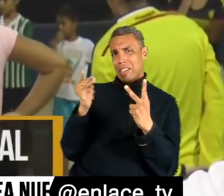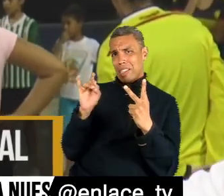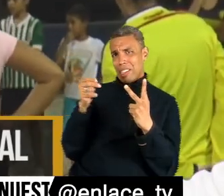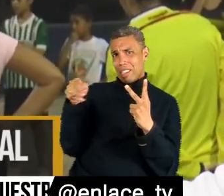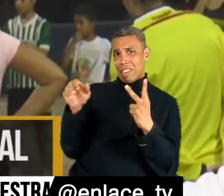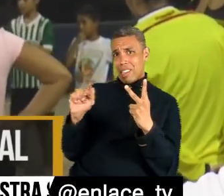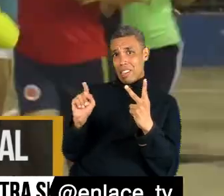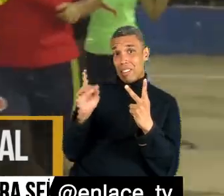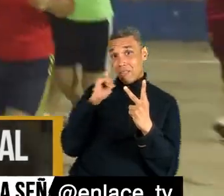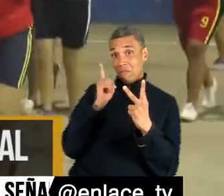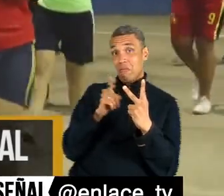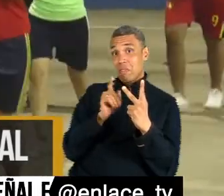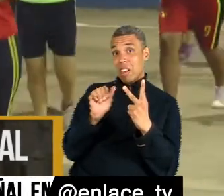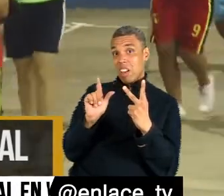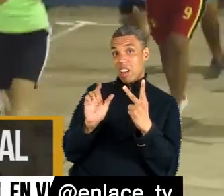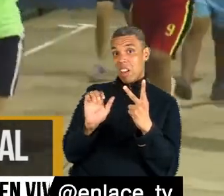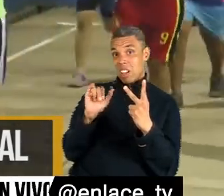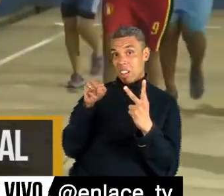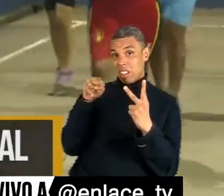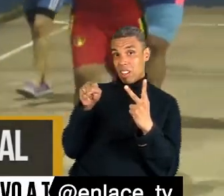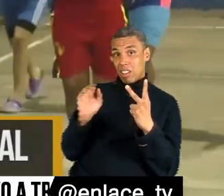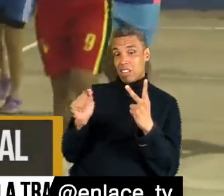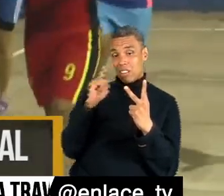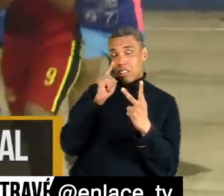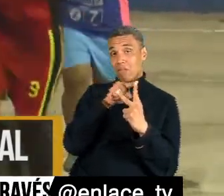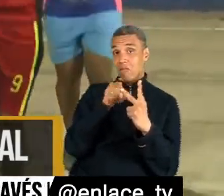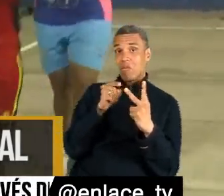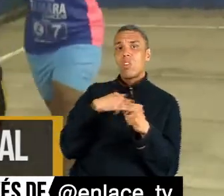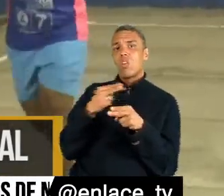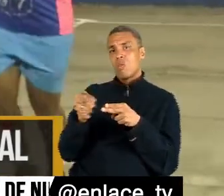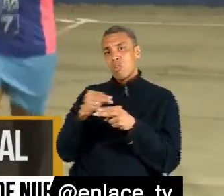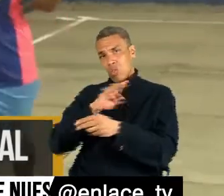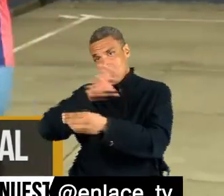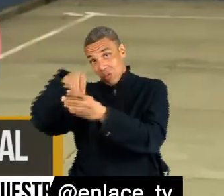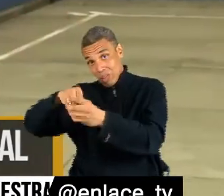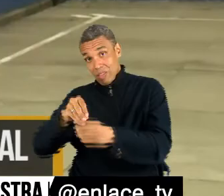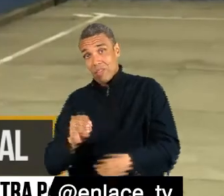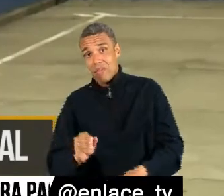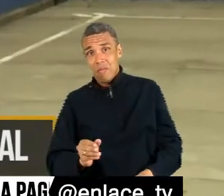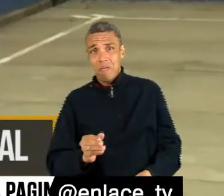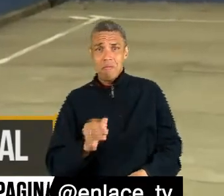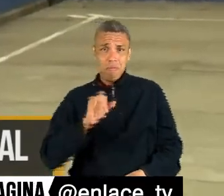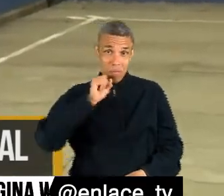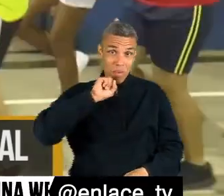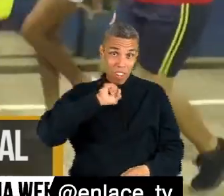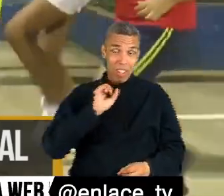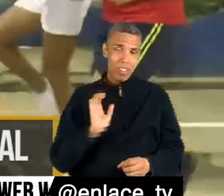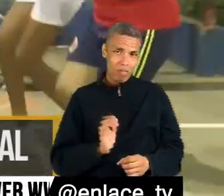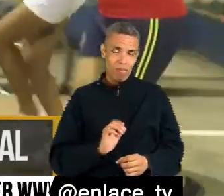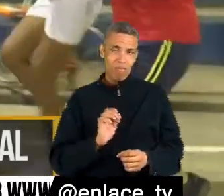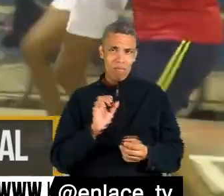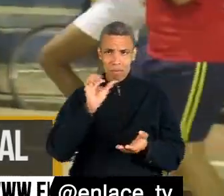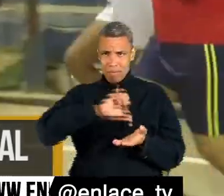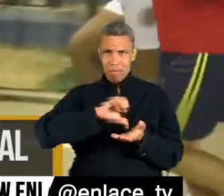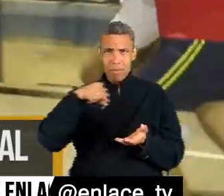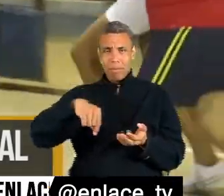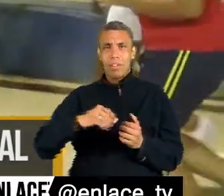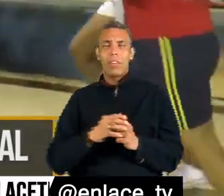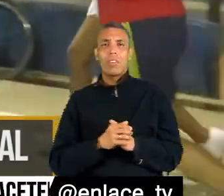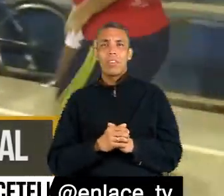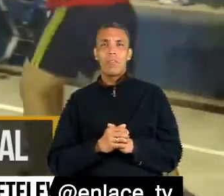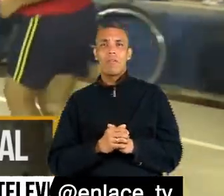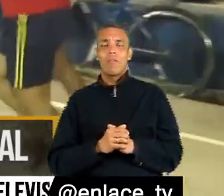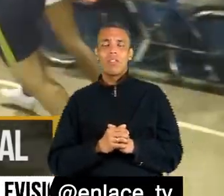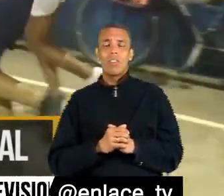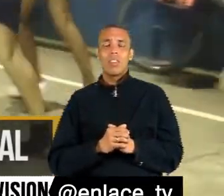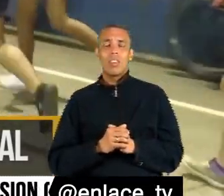profesional. Barranqueñas y Alianza Real son los equipos que van a participar por Barranca Bermeja. Medellín y Cali se ratifican como los equipos de